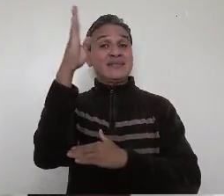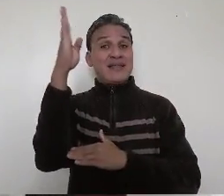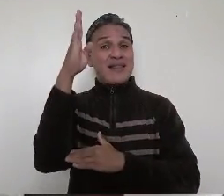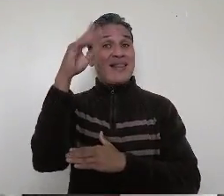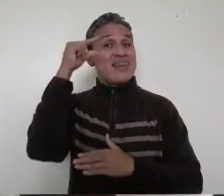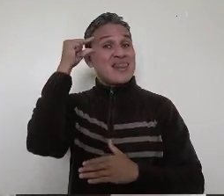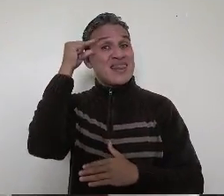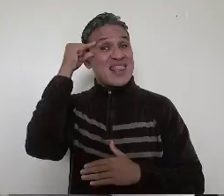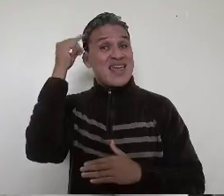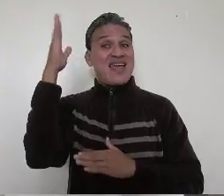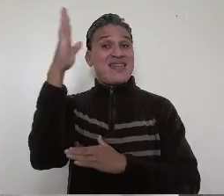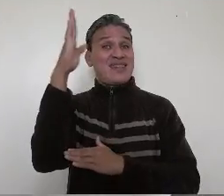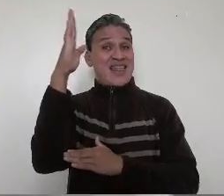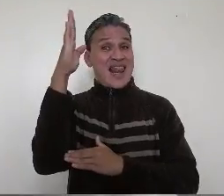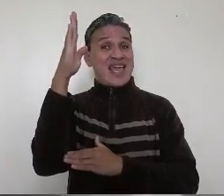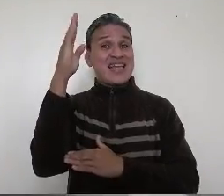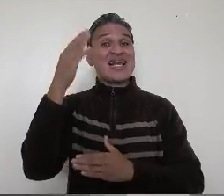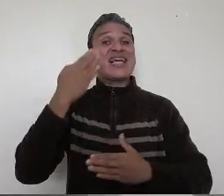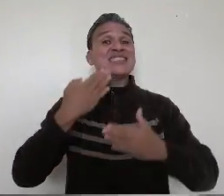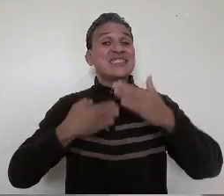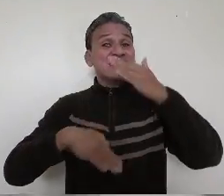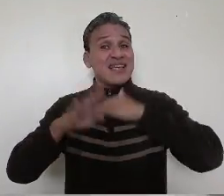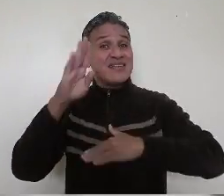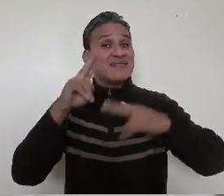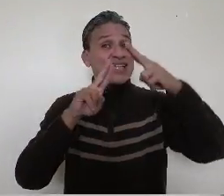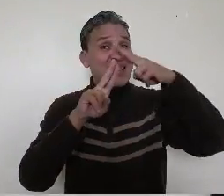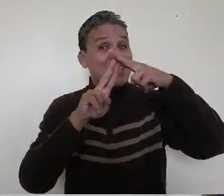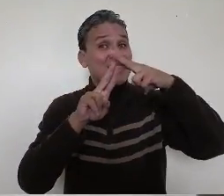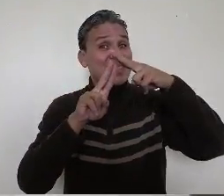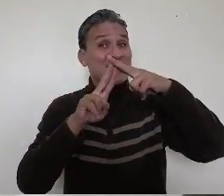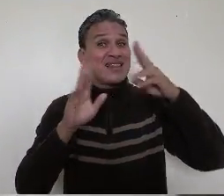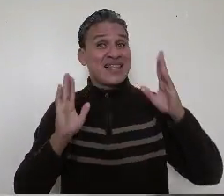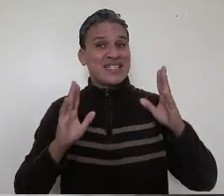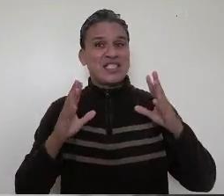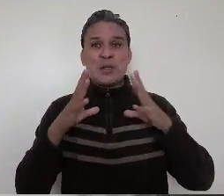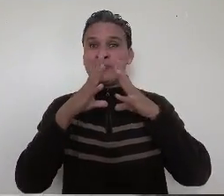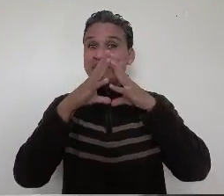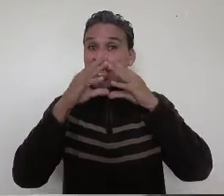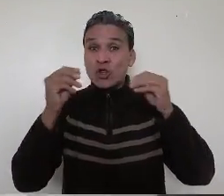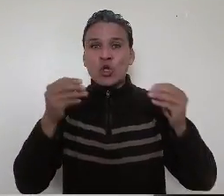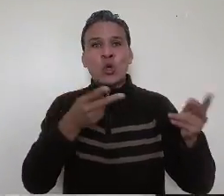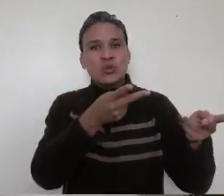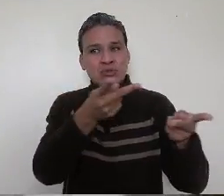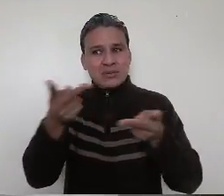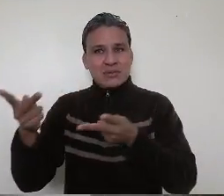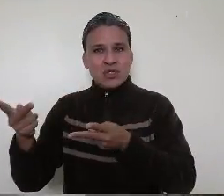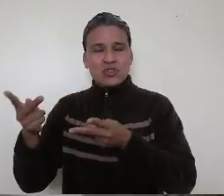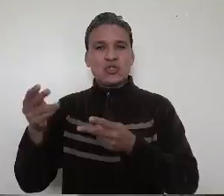Gloria en los cielos, en la tierra.